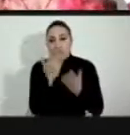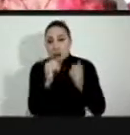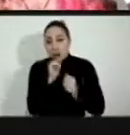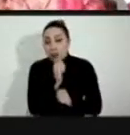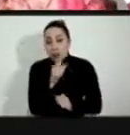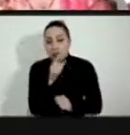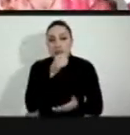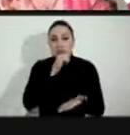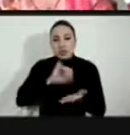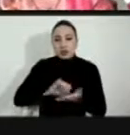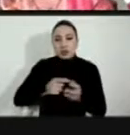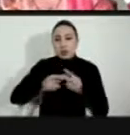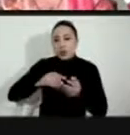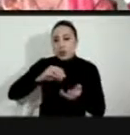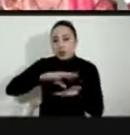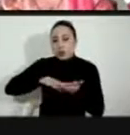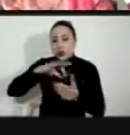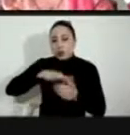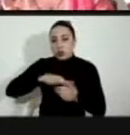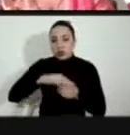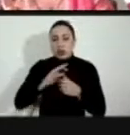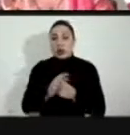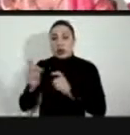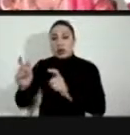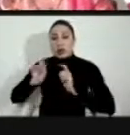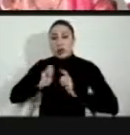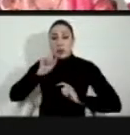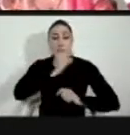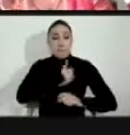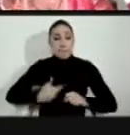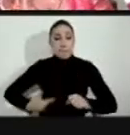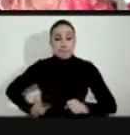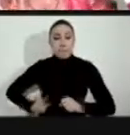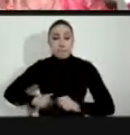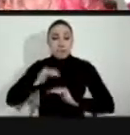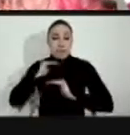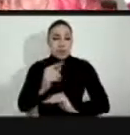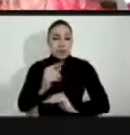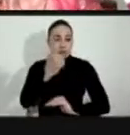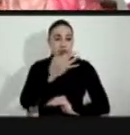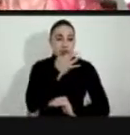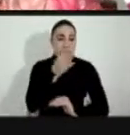de la Presidencia, se abre el sistema electrónico de votación hasta por un minuto con la...